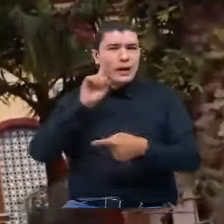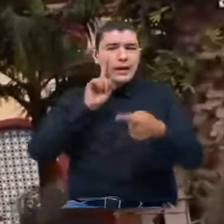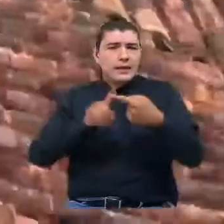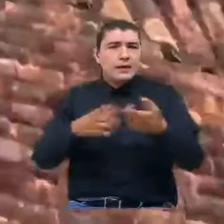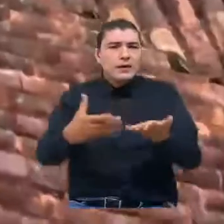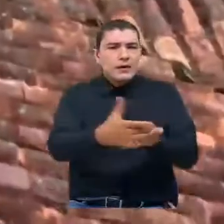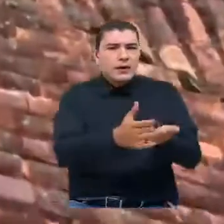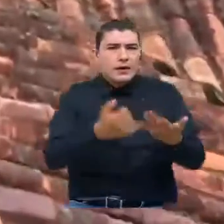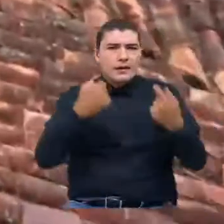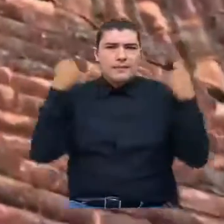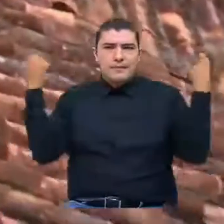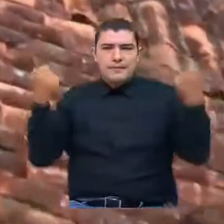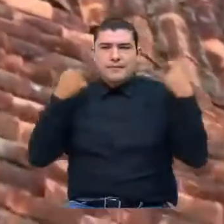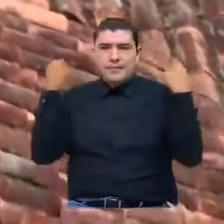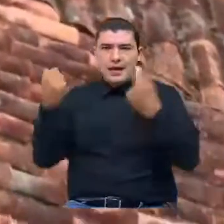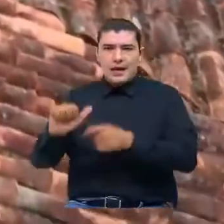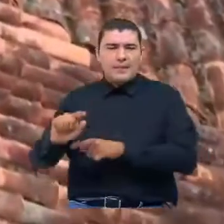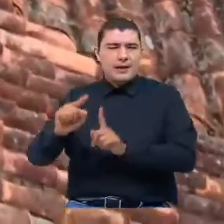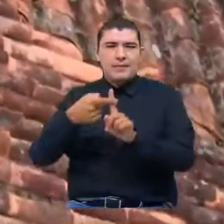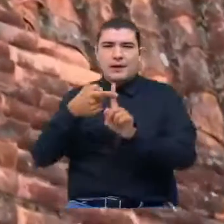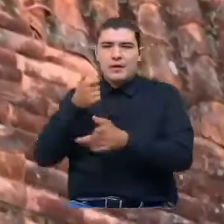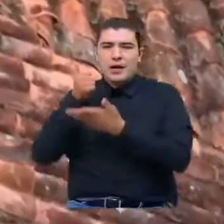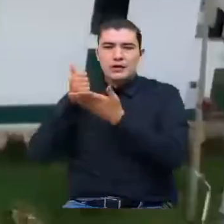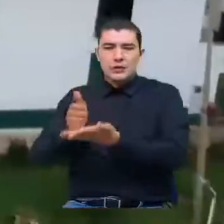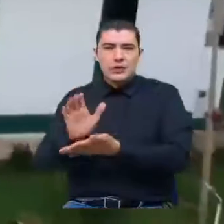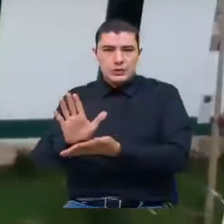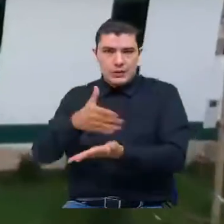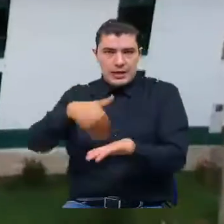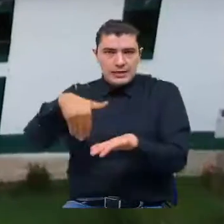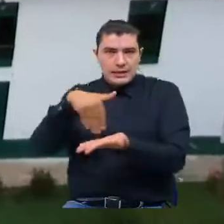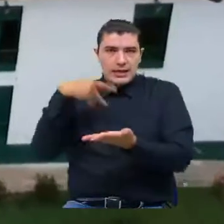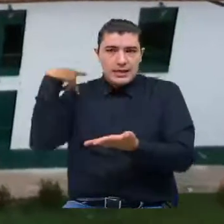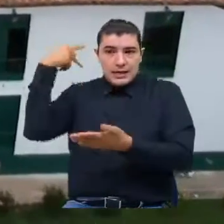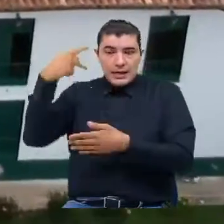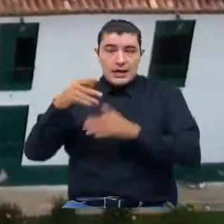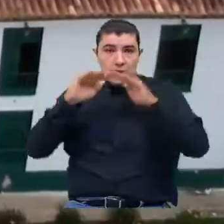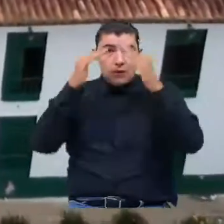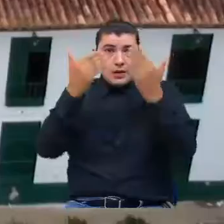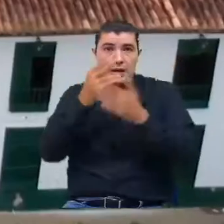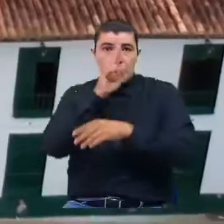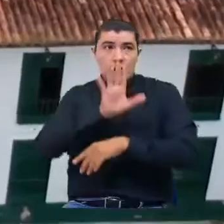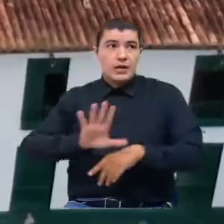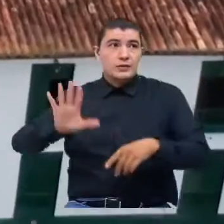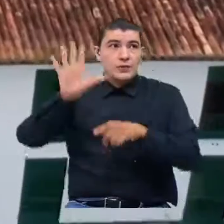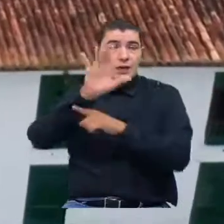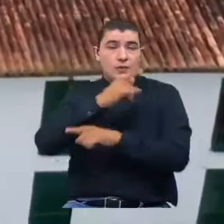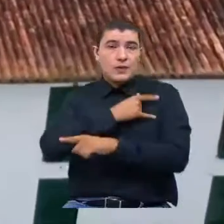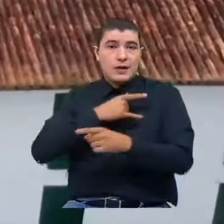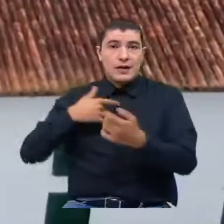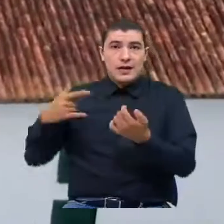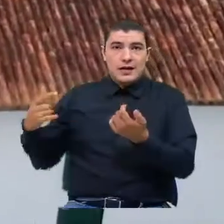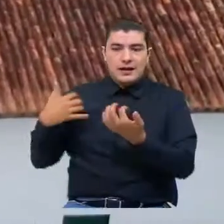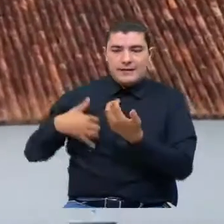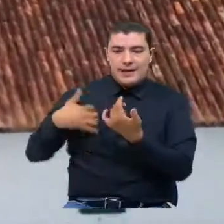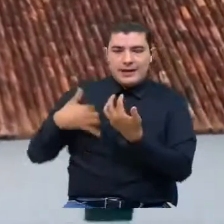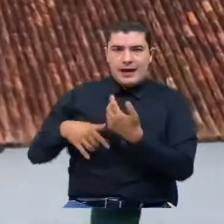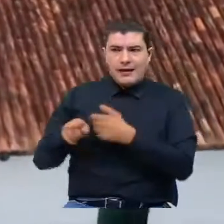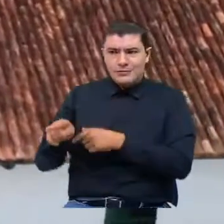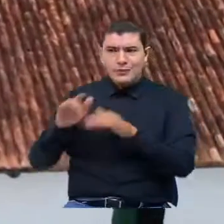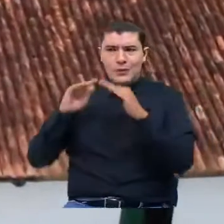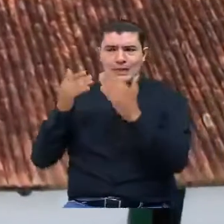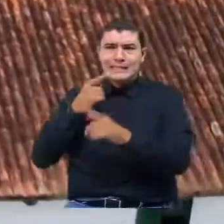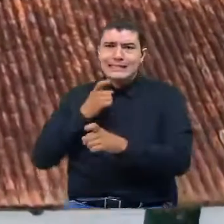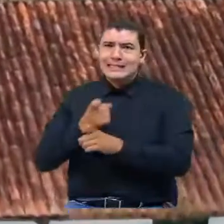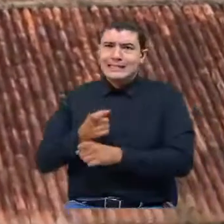promover y desarrollar los primeros auxilios para la sede histórica del Colegio Nacional Universitario de Vélez, la cual atraviesa por una